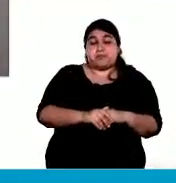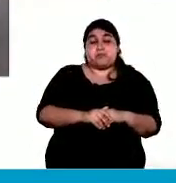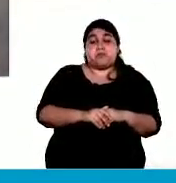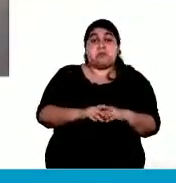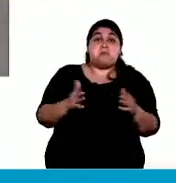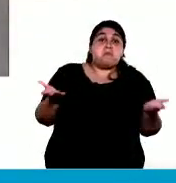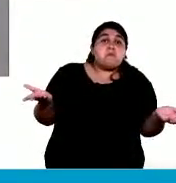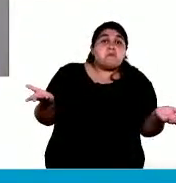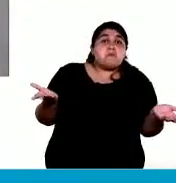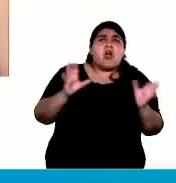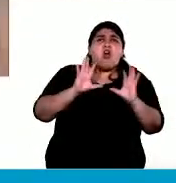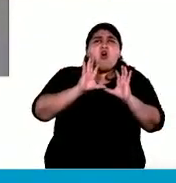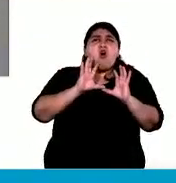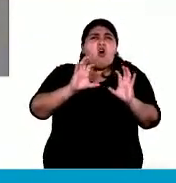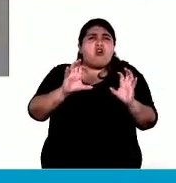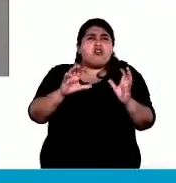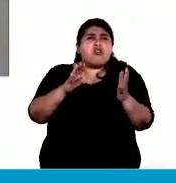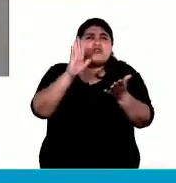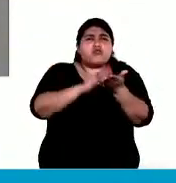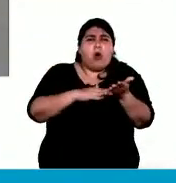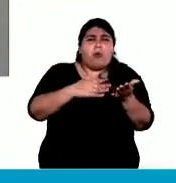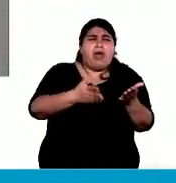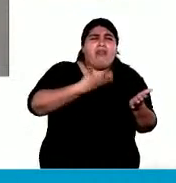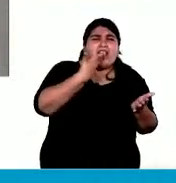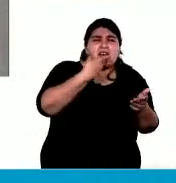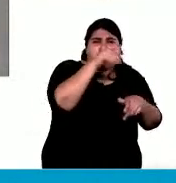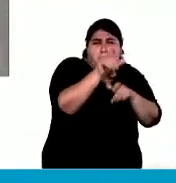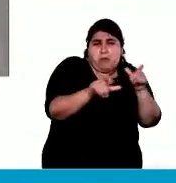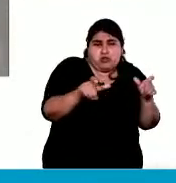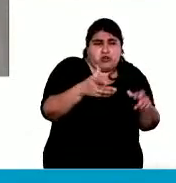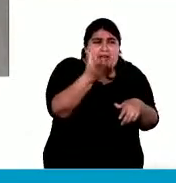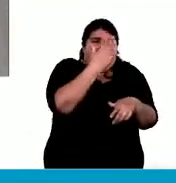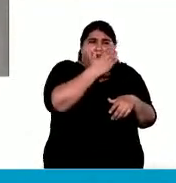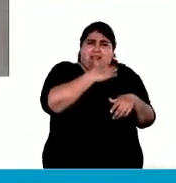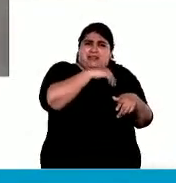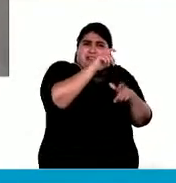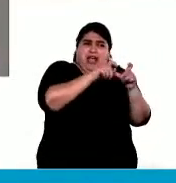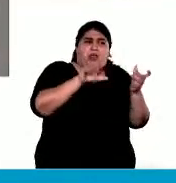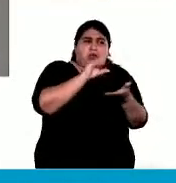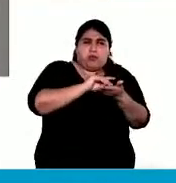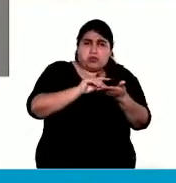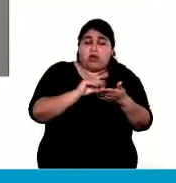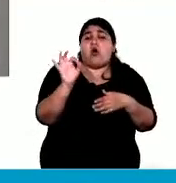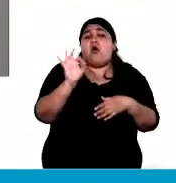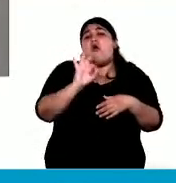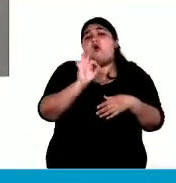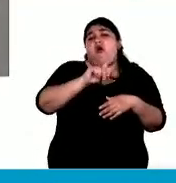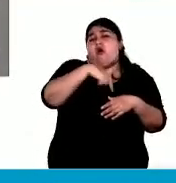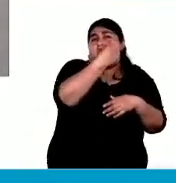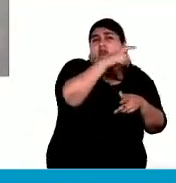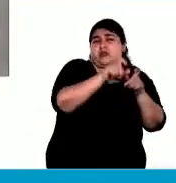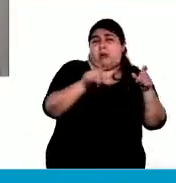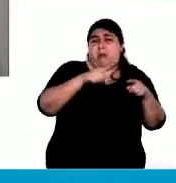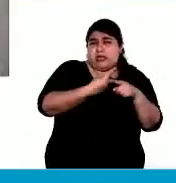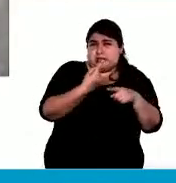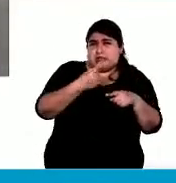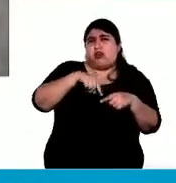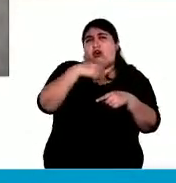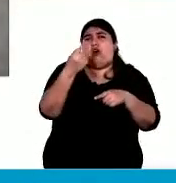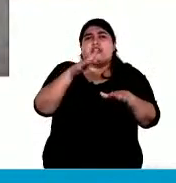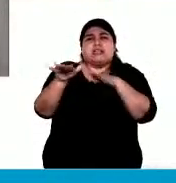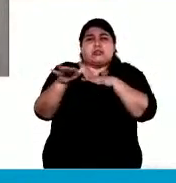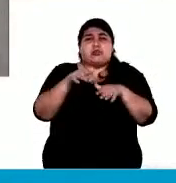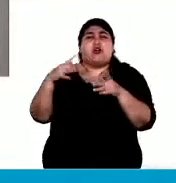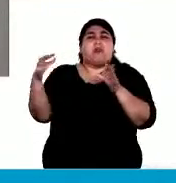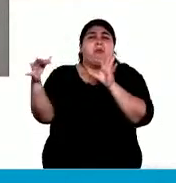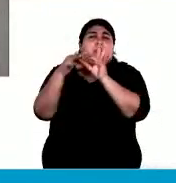tienen odio las declaraciones de los funcionarios que mencioné anteriormente? ¿O la de algunas figuras públicas que se identifican con el kirchnerismo?